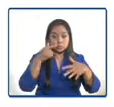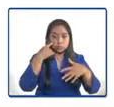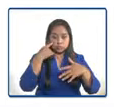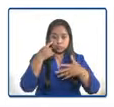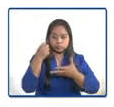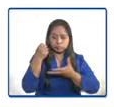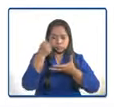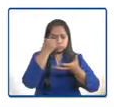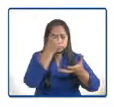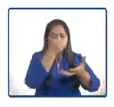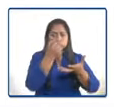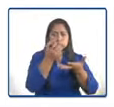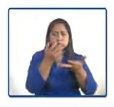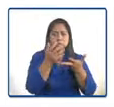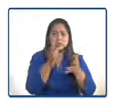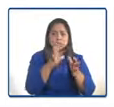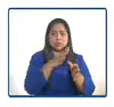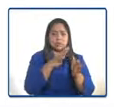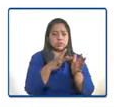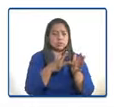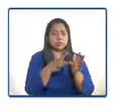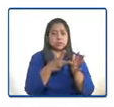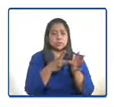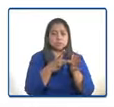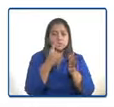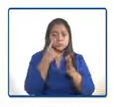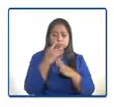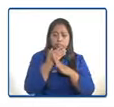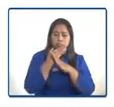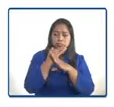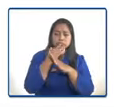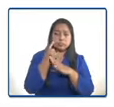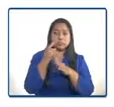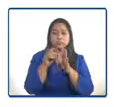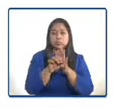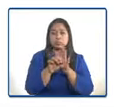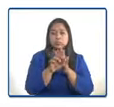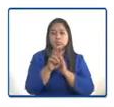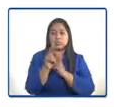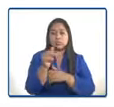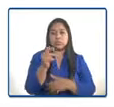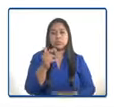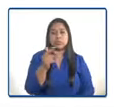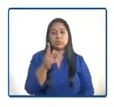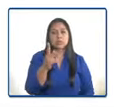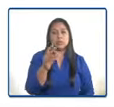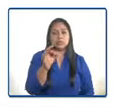inversiones en tecnología y protección, como por ejemplo rayos X,